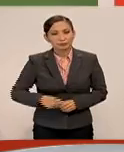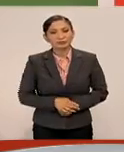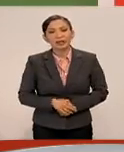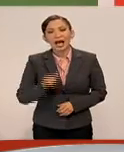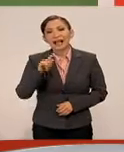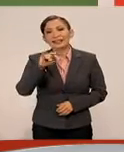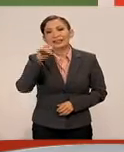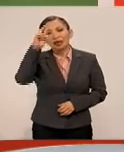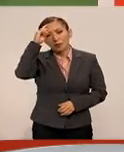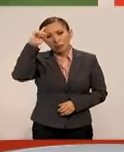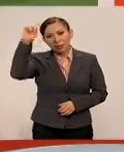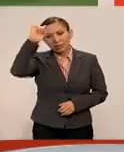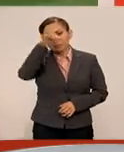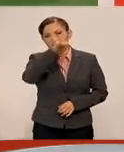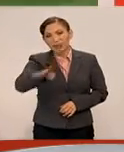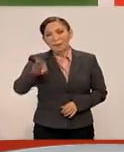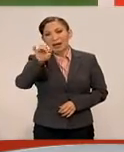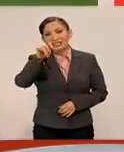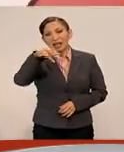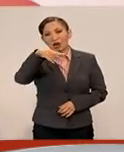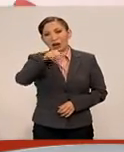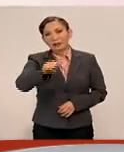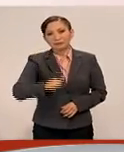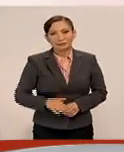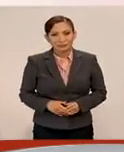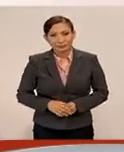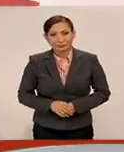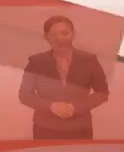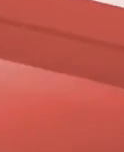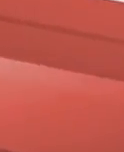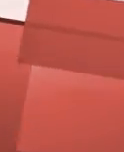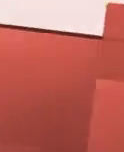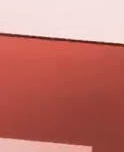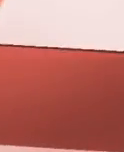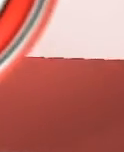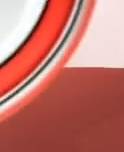El Atlético de Madrid elimina al Barcelona.